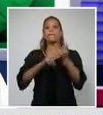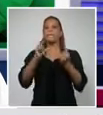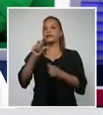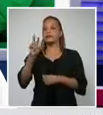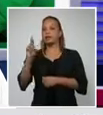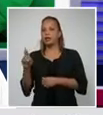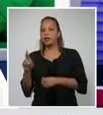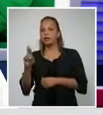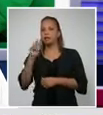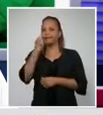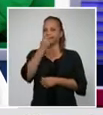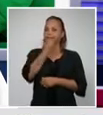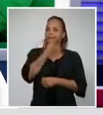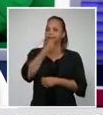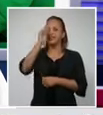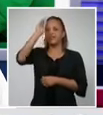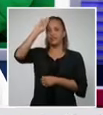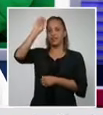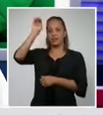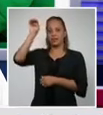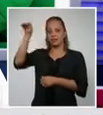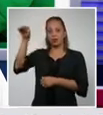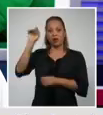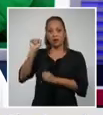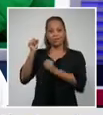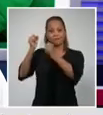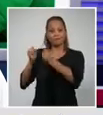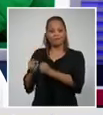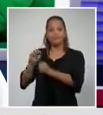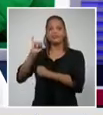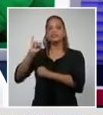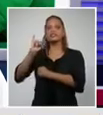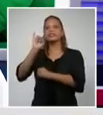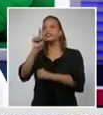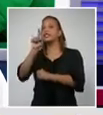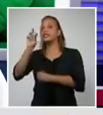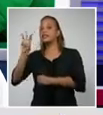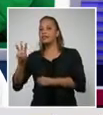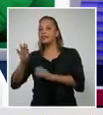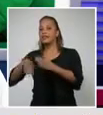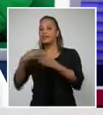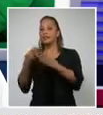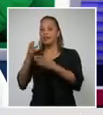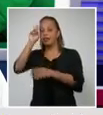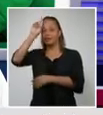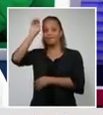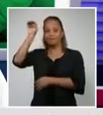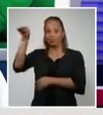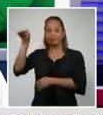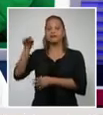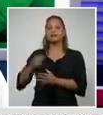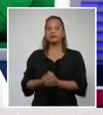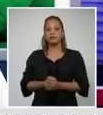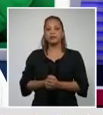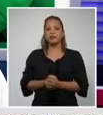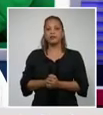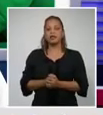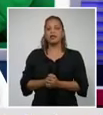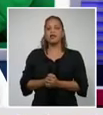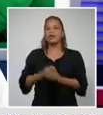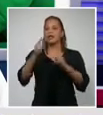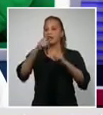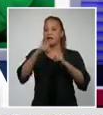ingresó, tuvo una estadía de 13 días ingresada, una parte de ellos en terapia